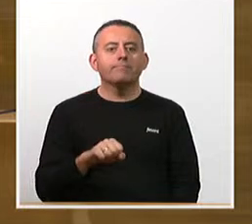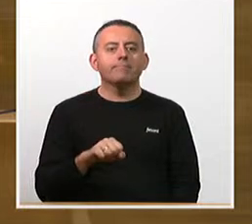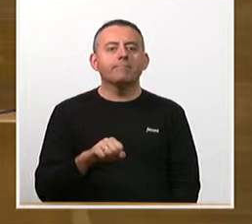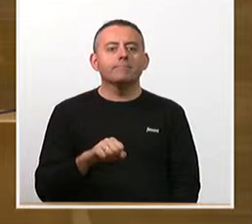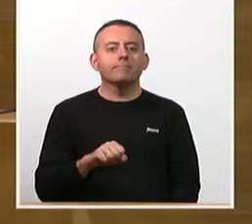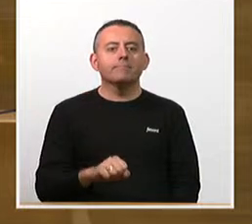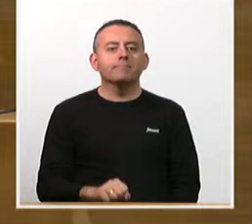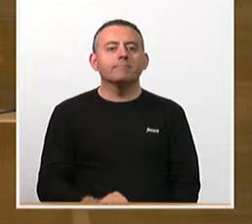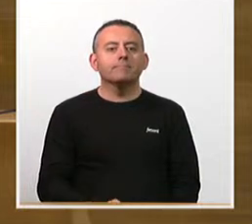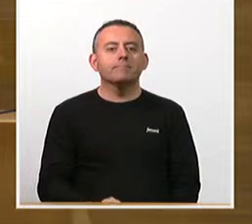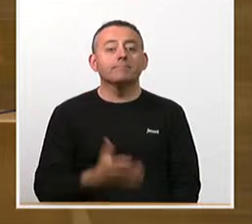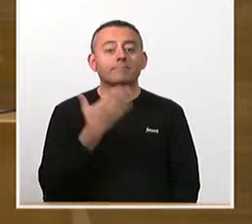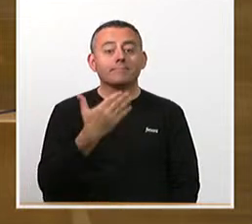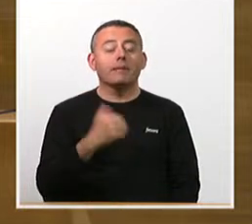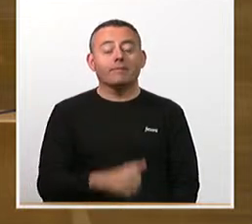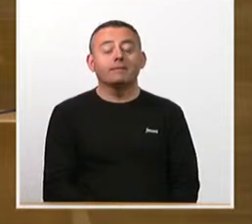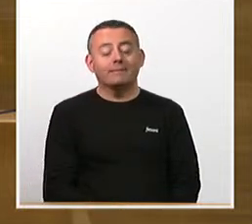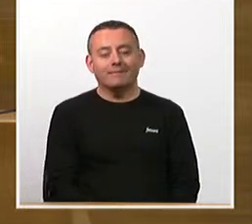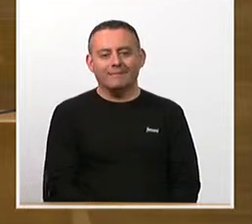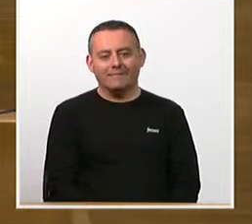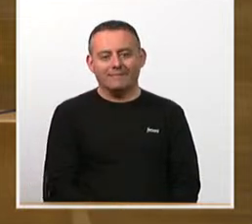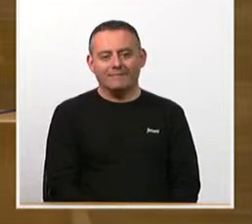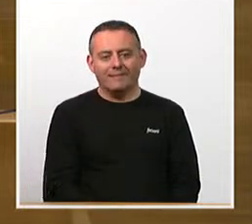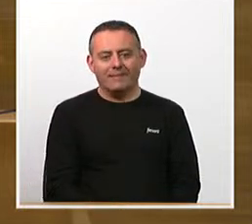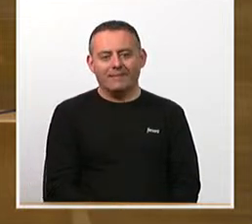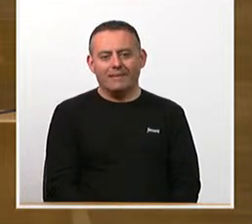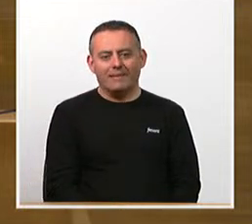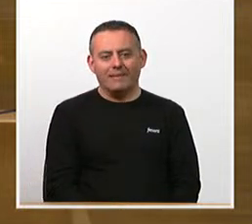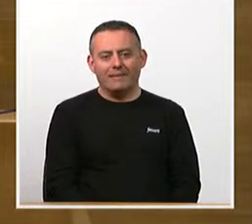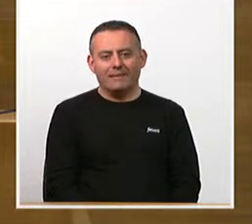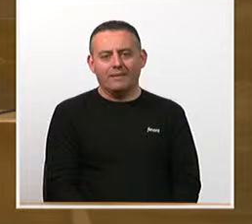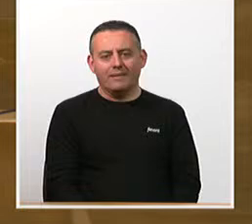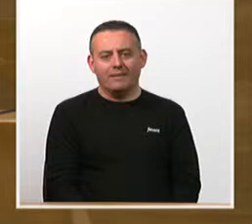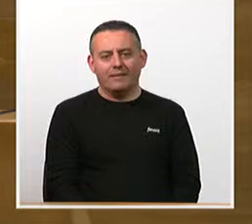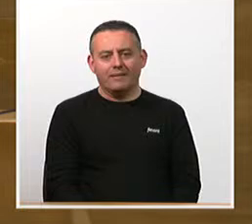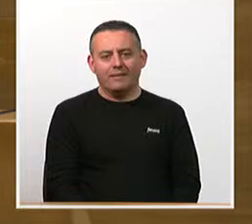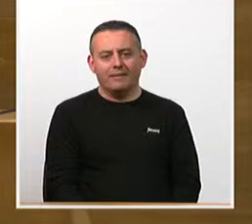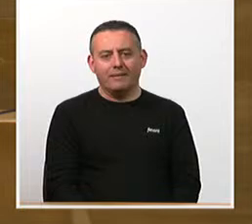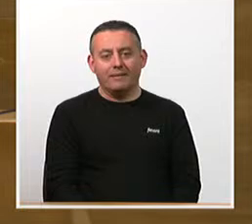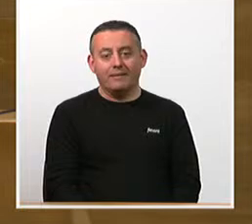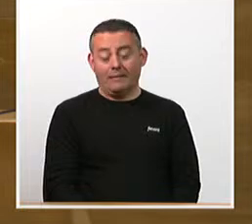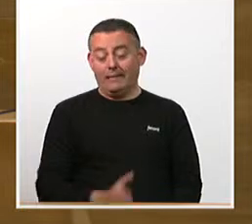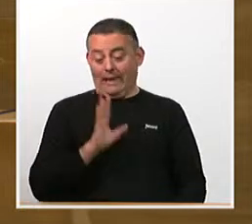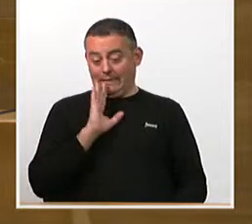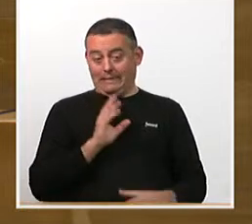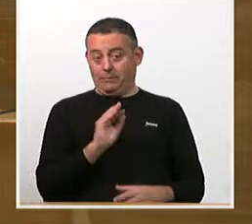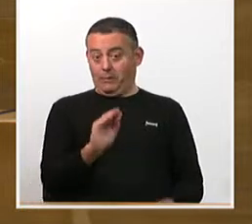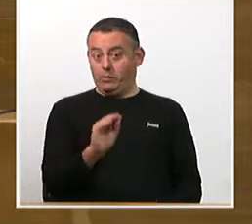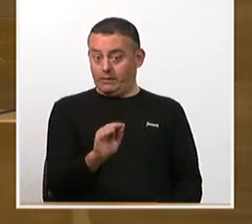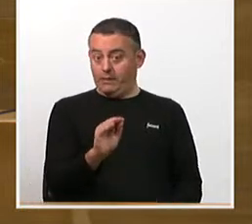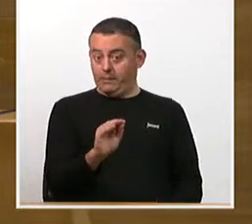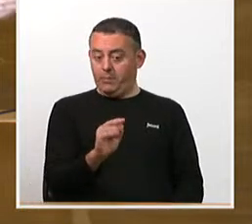Espinosa Gracias aanda de pregunta que he